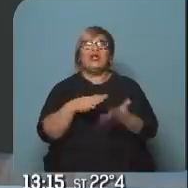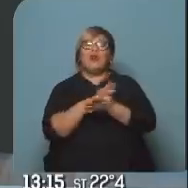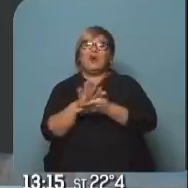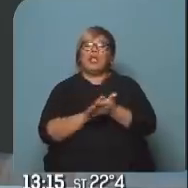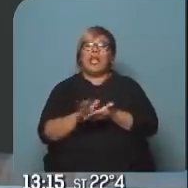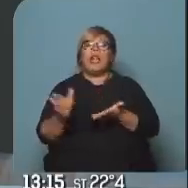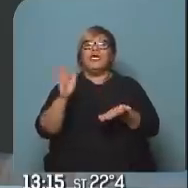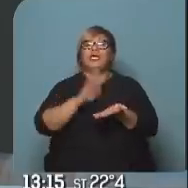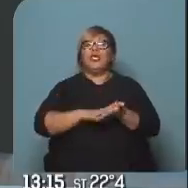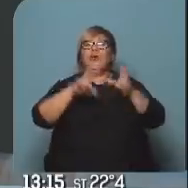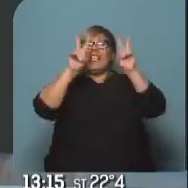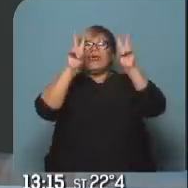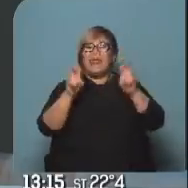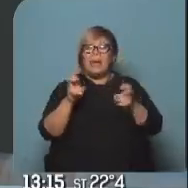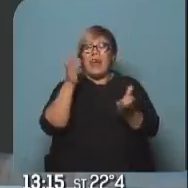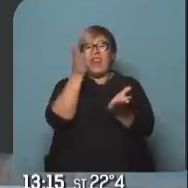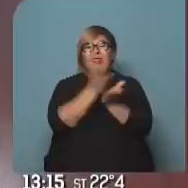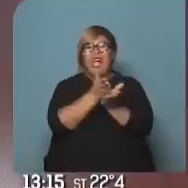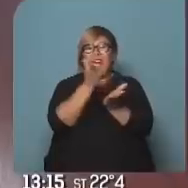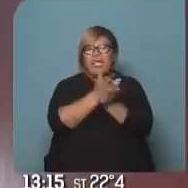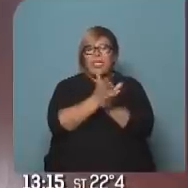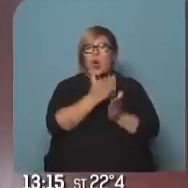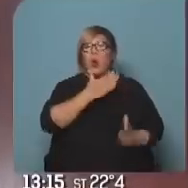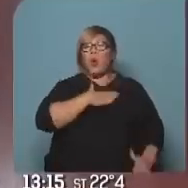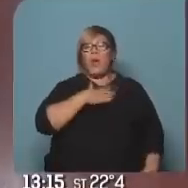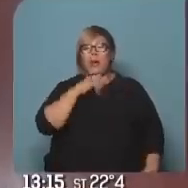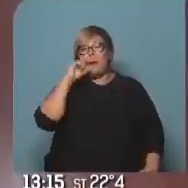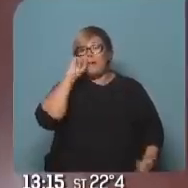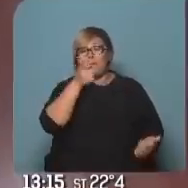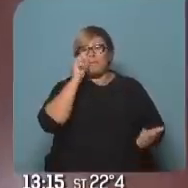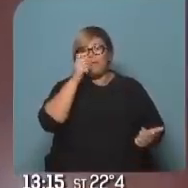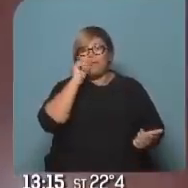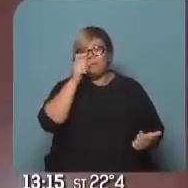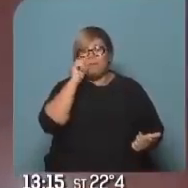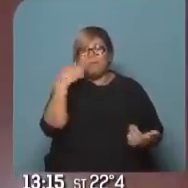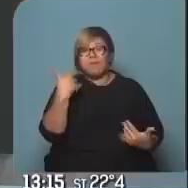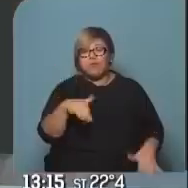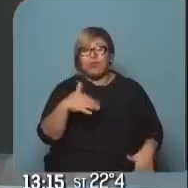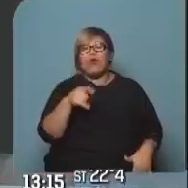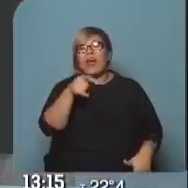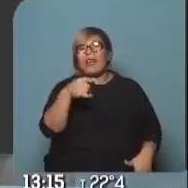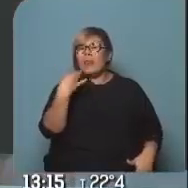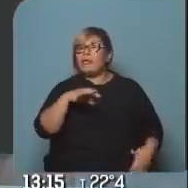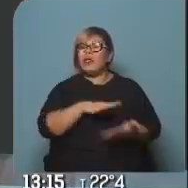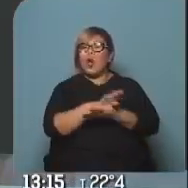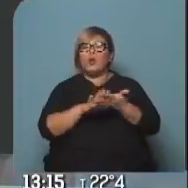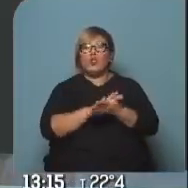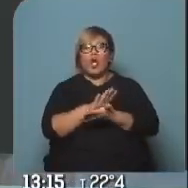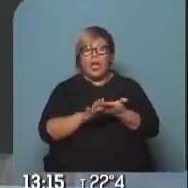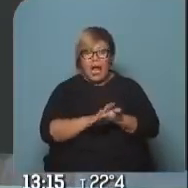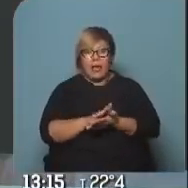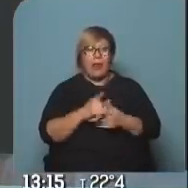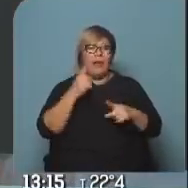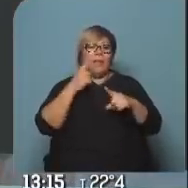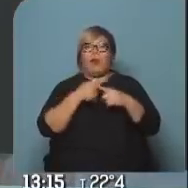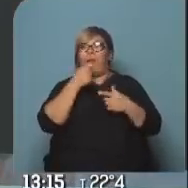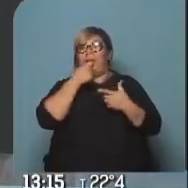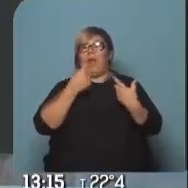o de pactos internacionales con otra violación del derecho internacional y de los pactos internacionales. Por